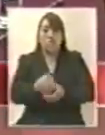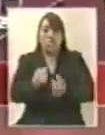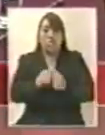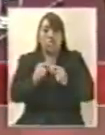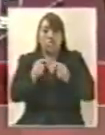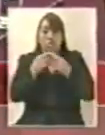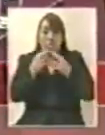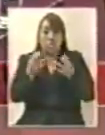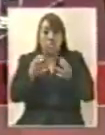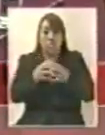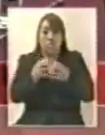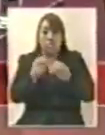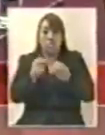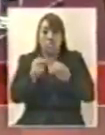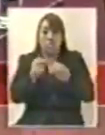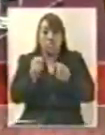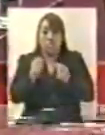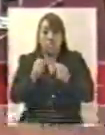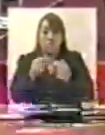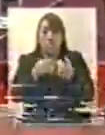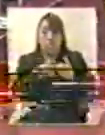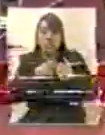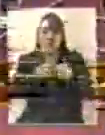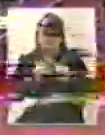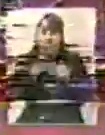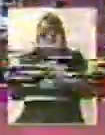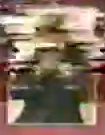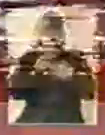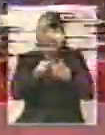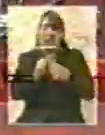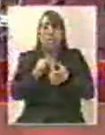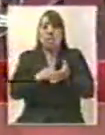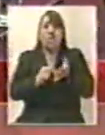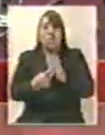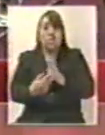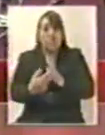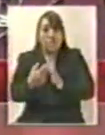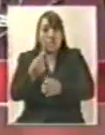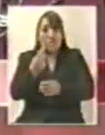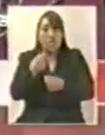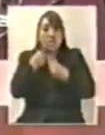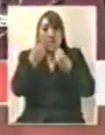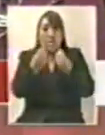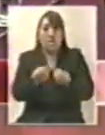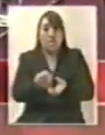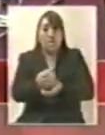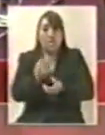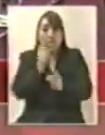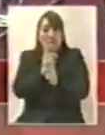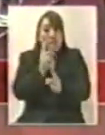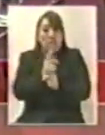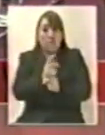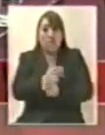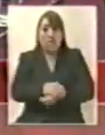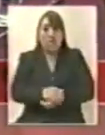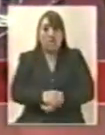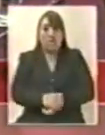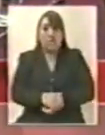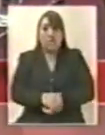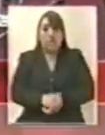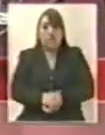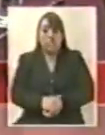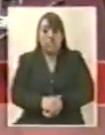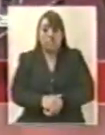que en él va a reposar un resultado, muchos representantes sienten que obviamente le